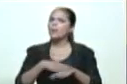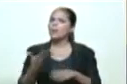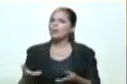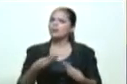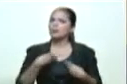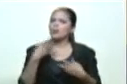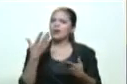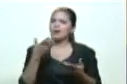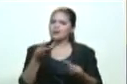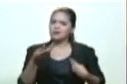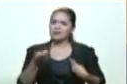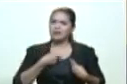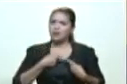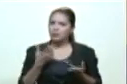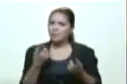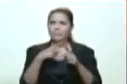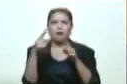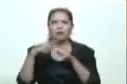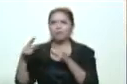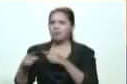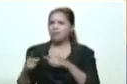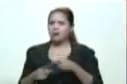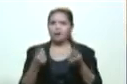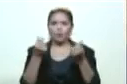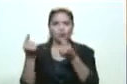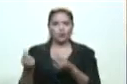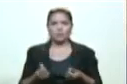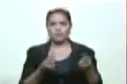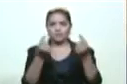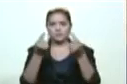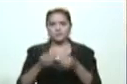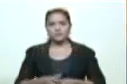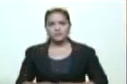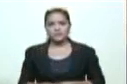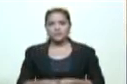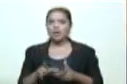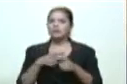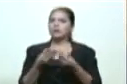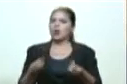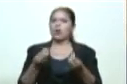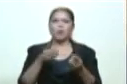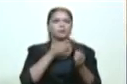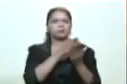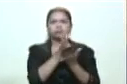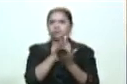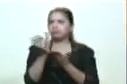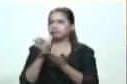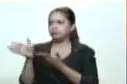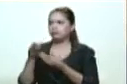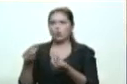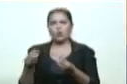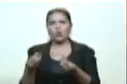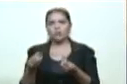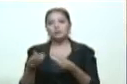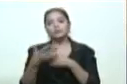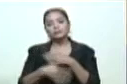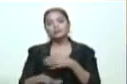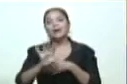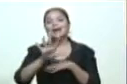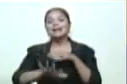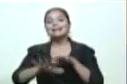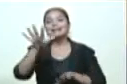ingreso? Para diversificar el resto de la economía. ¿Y cómo se diversifica? Bueno, a partir de esos 15